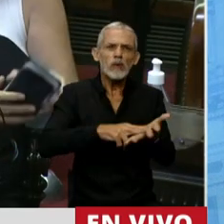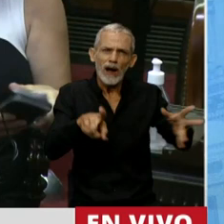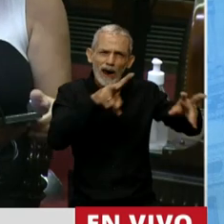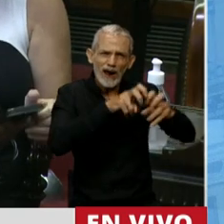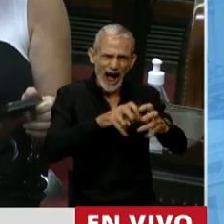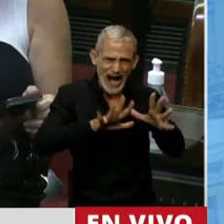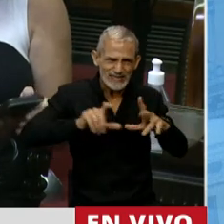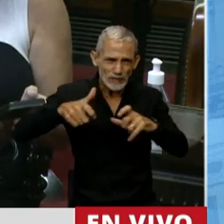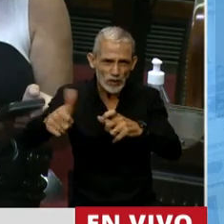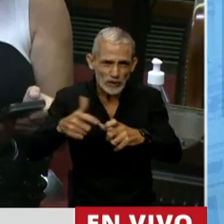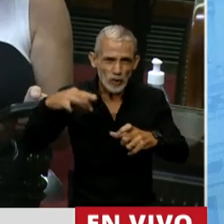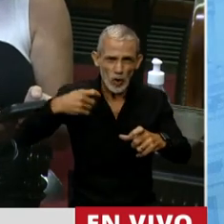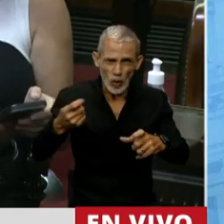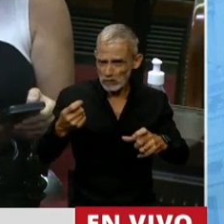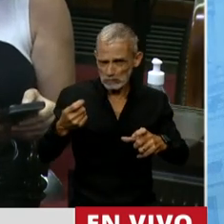de los jubilados.